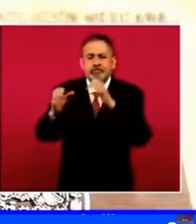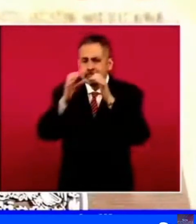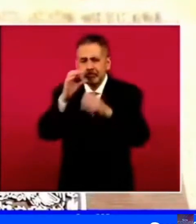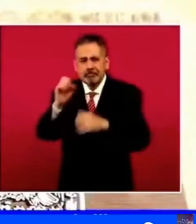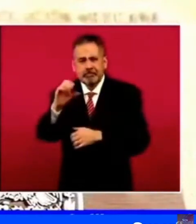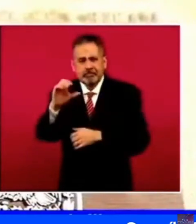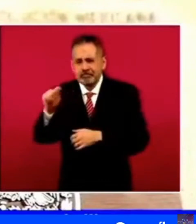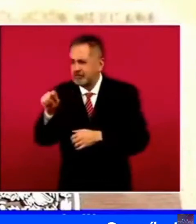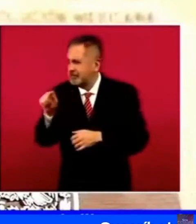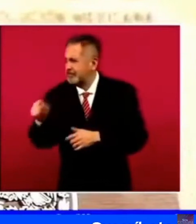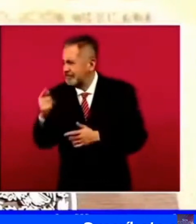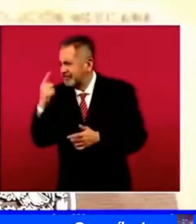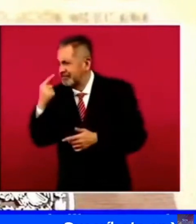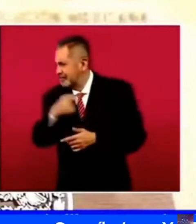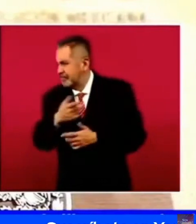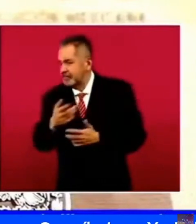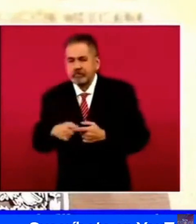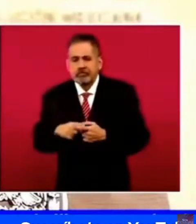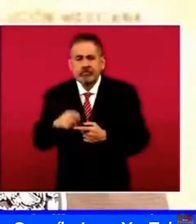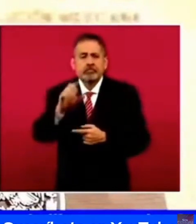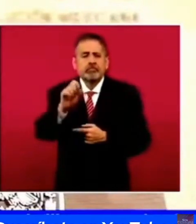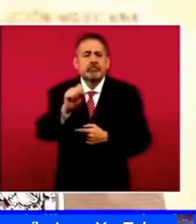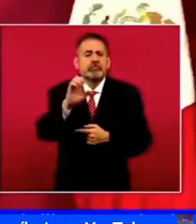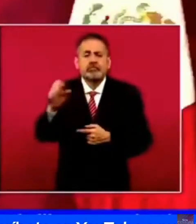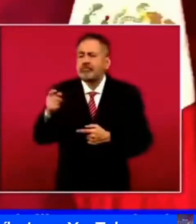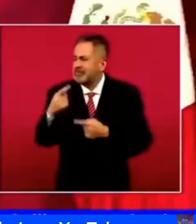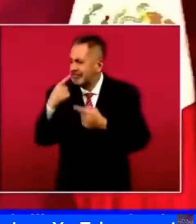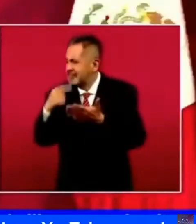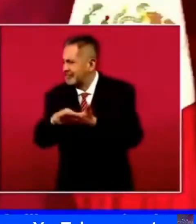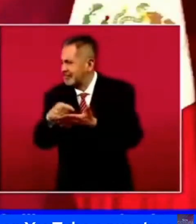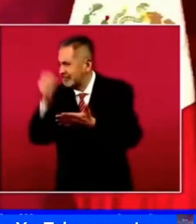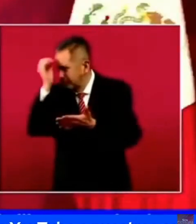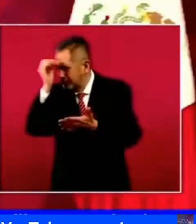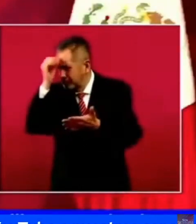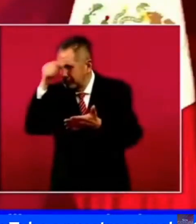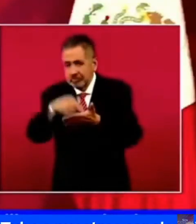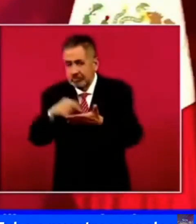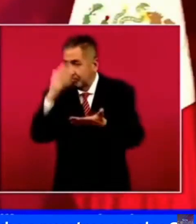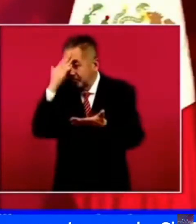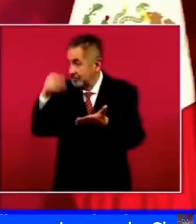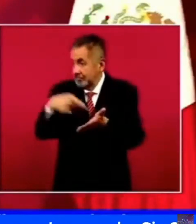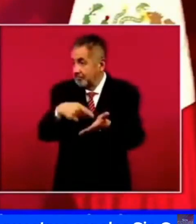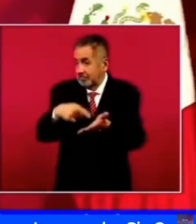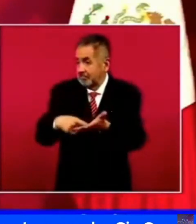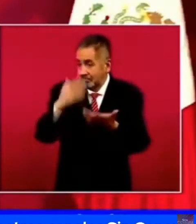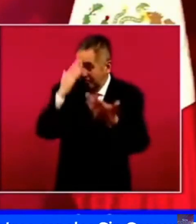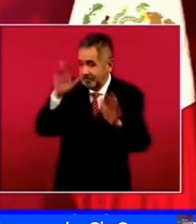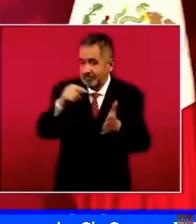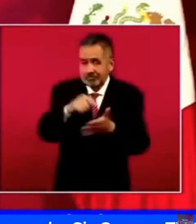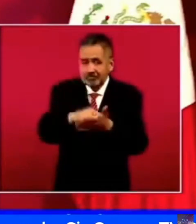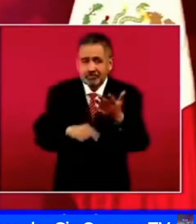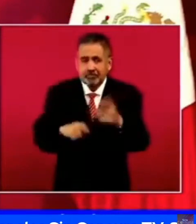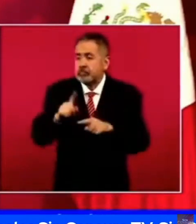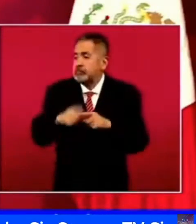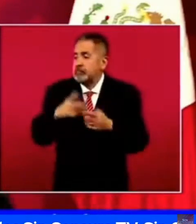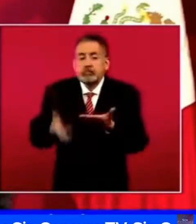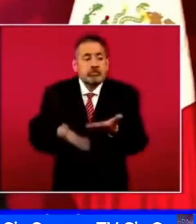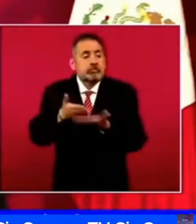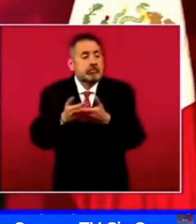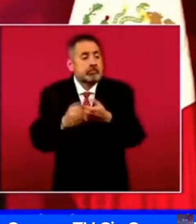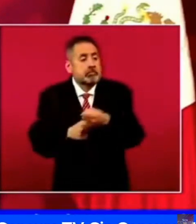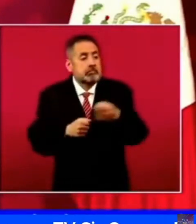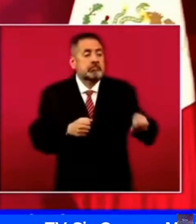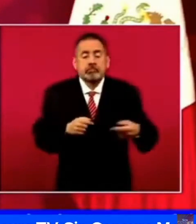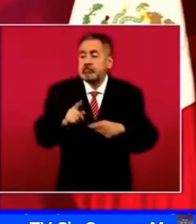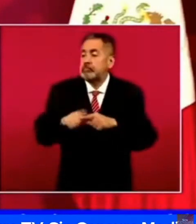de comunicaciones economía Qué opinión tienen porque yo no conozco a nadie a quien proponemos